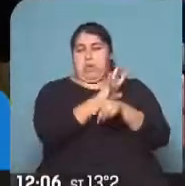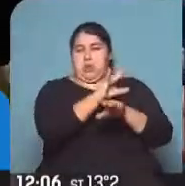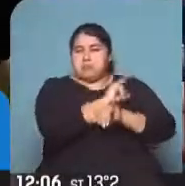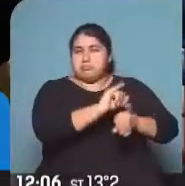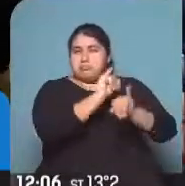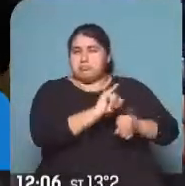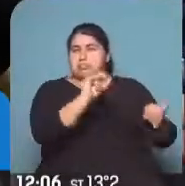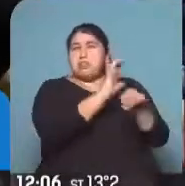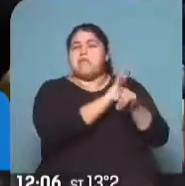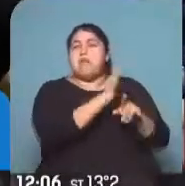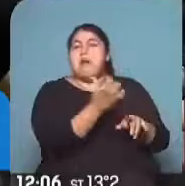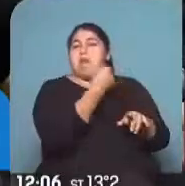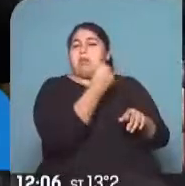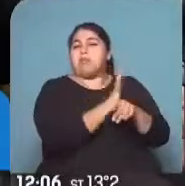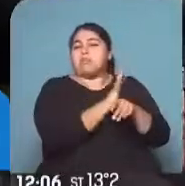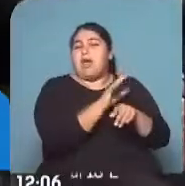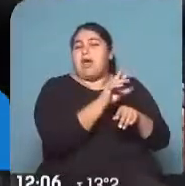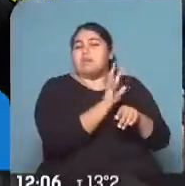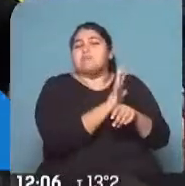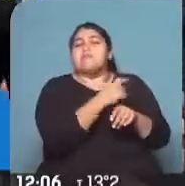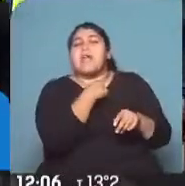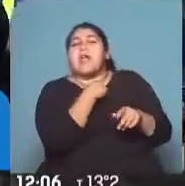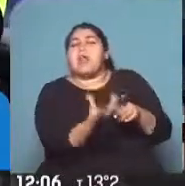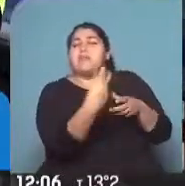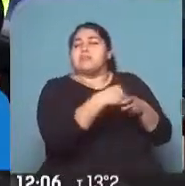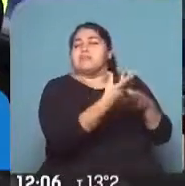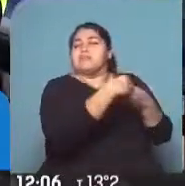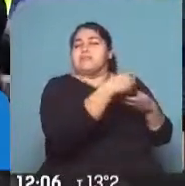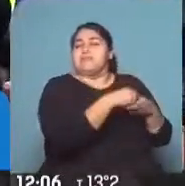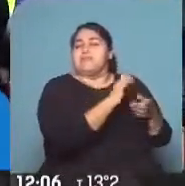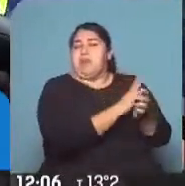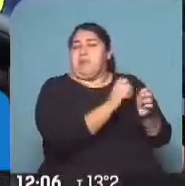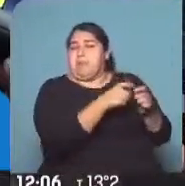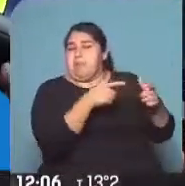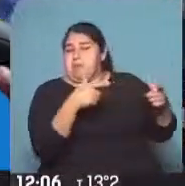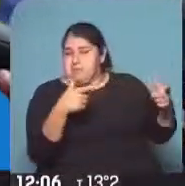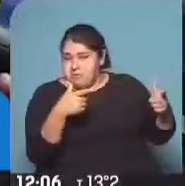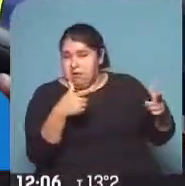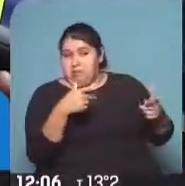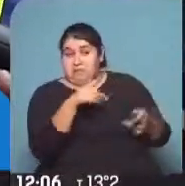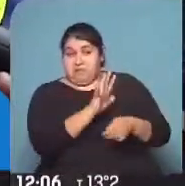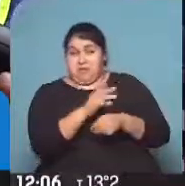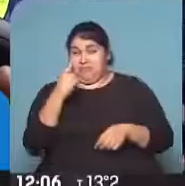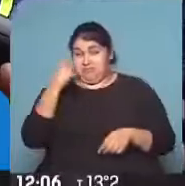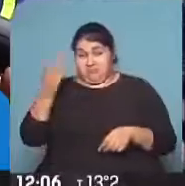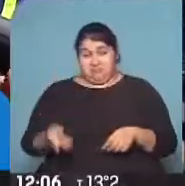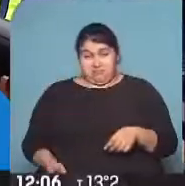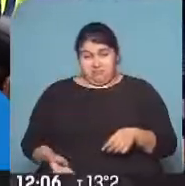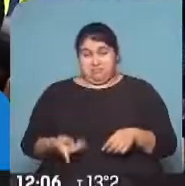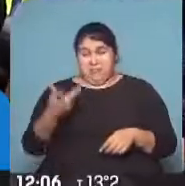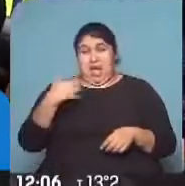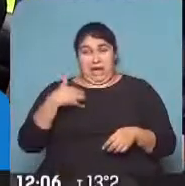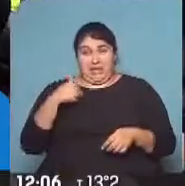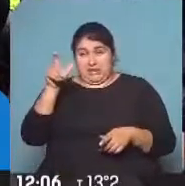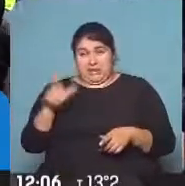de Mauricio Macri de soslayar la figura singular, como dice Alberto Fernández, de Cristina, algo que es imposible porque, bueno, el país está demostrando